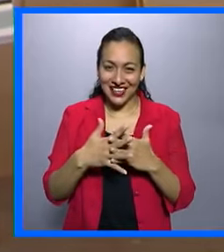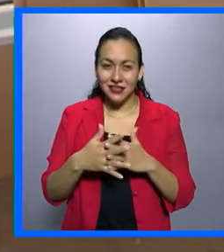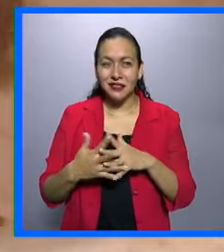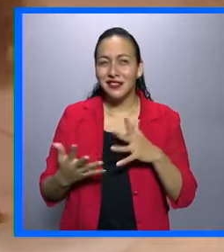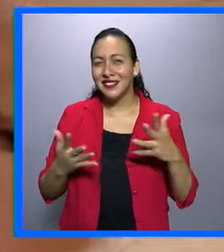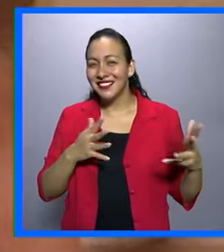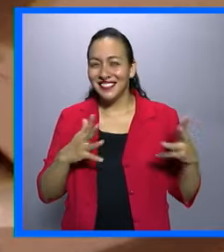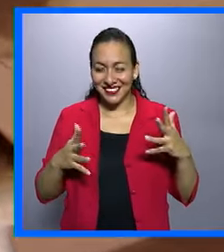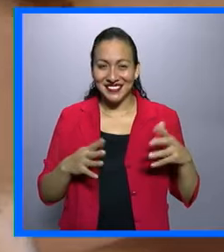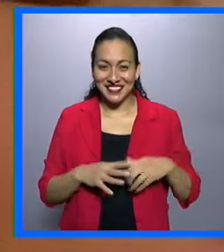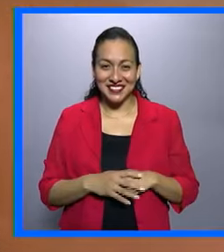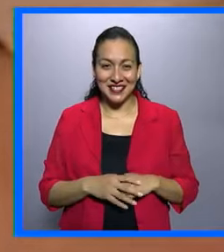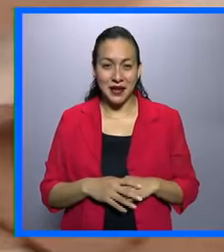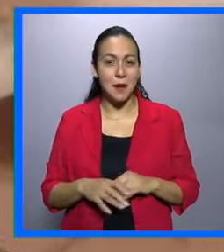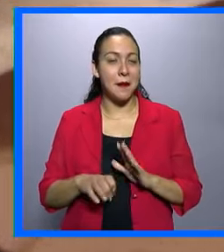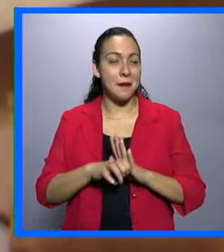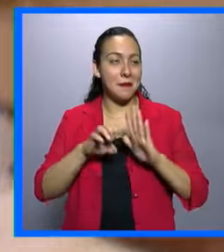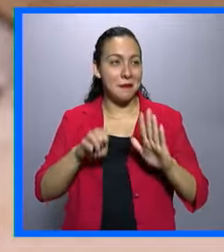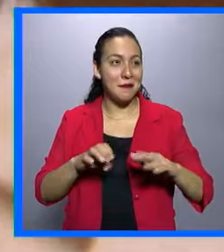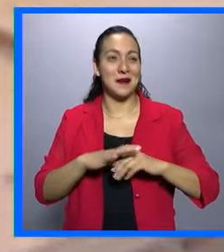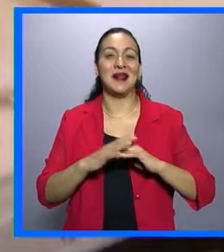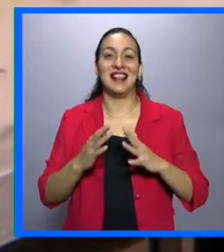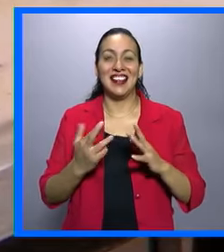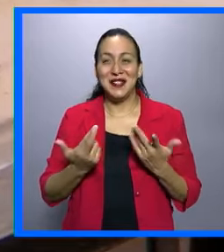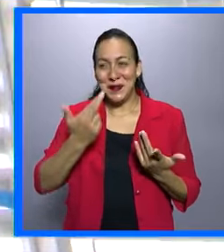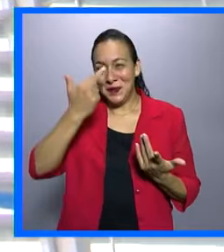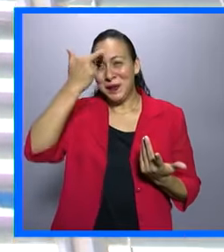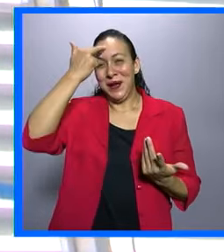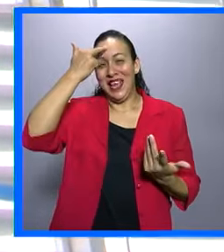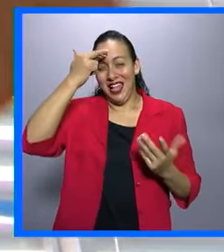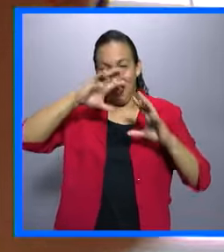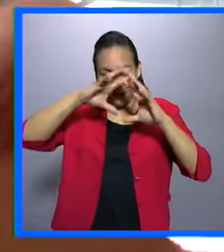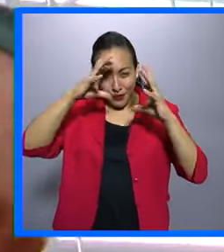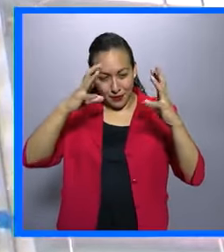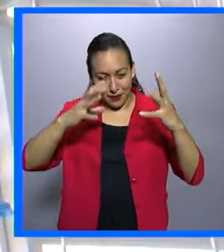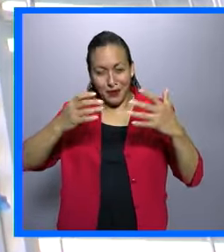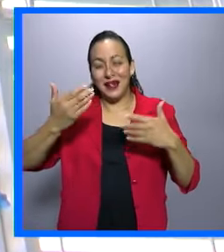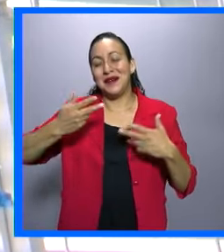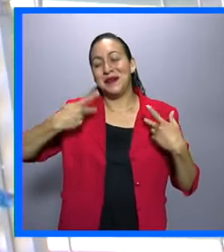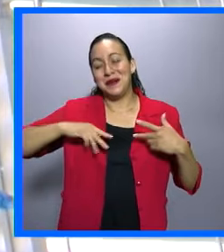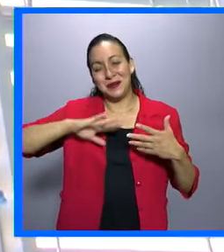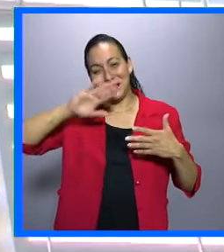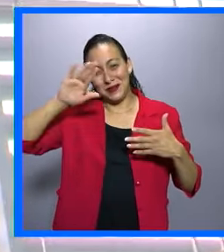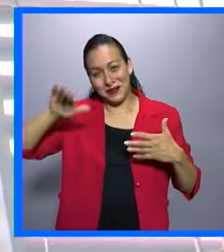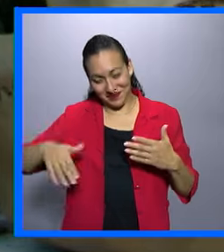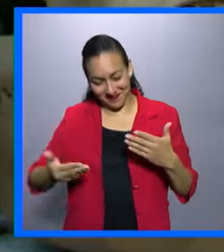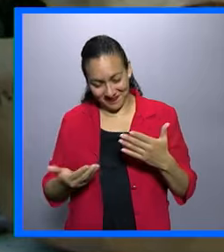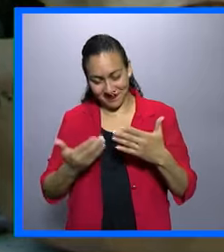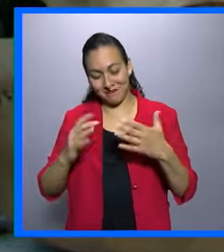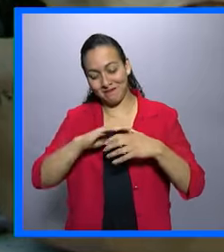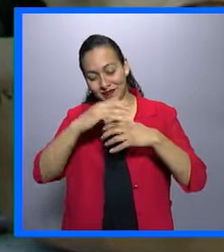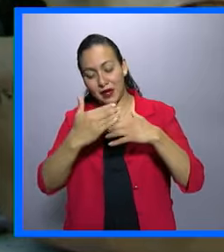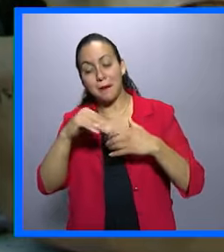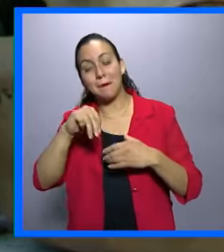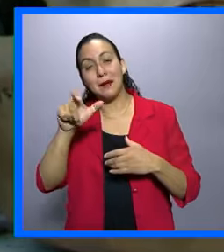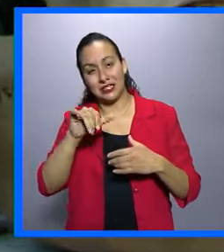poco simulando o recordando, mejor dicho, a nuestro pasado, ¿no? Que es toda esta parte